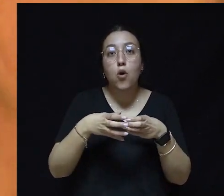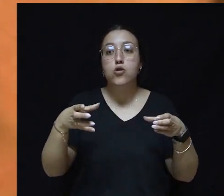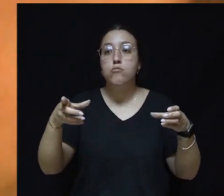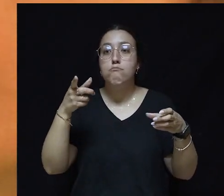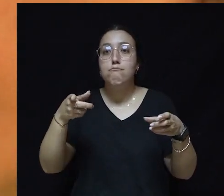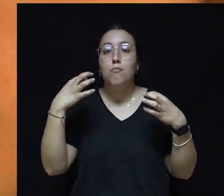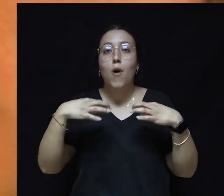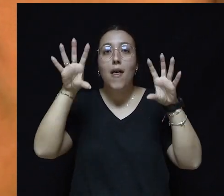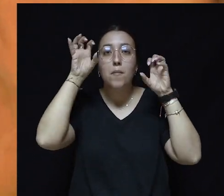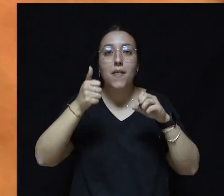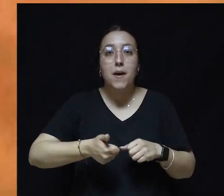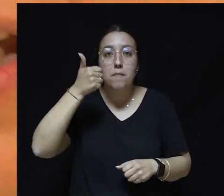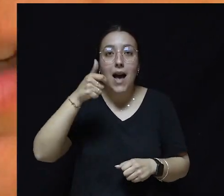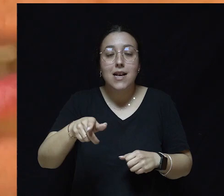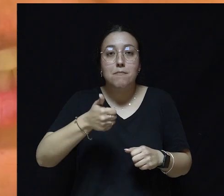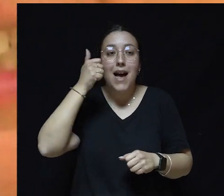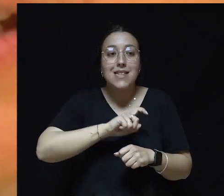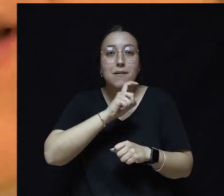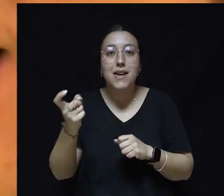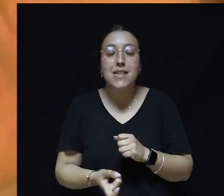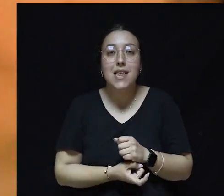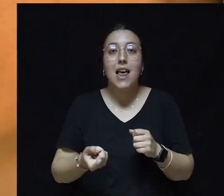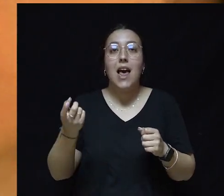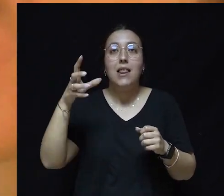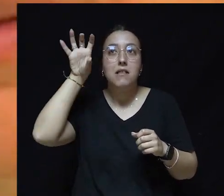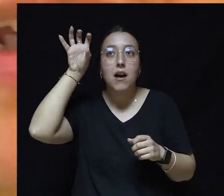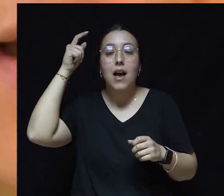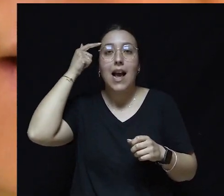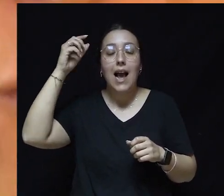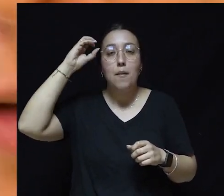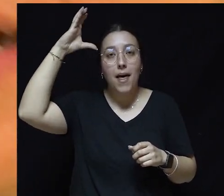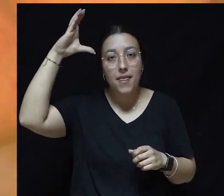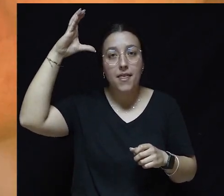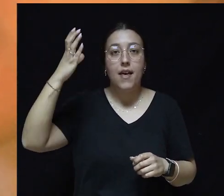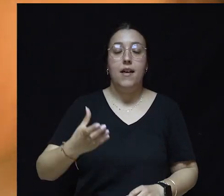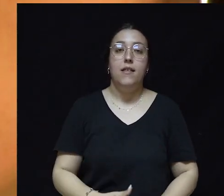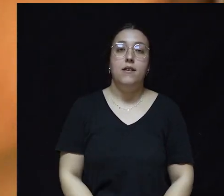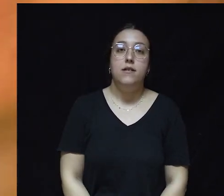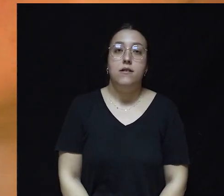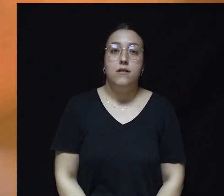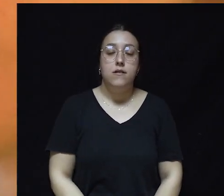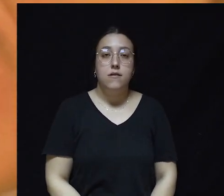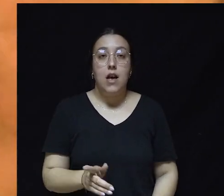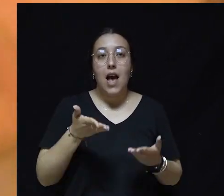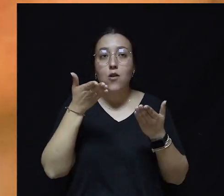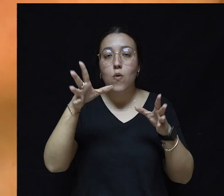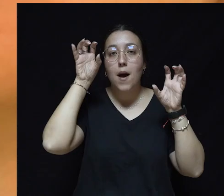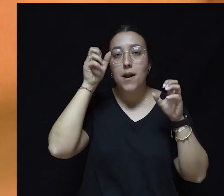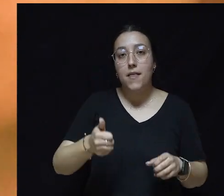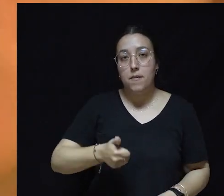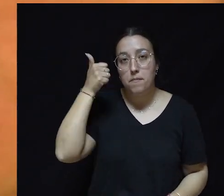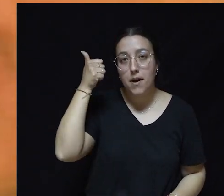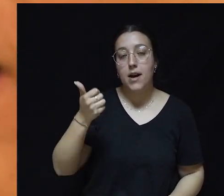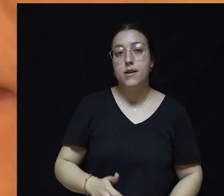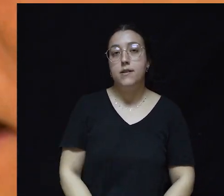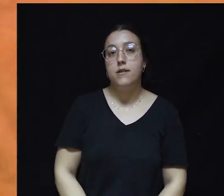forma de organizar el aula diferente, en la cual lo que hacemos es que esa diversidad de capacidades, de formas de entender, de hablar, diversidad cultural,